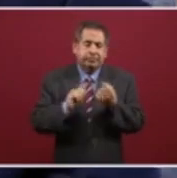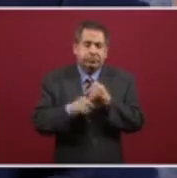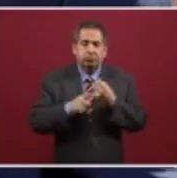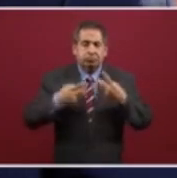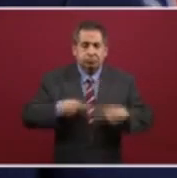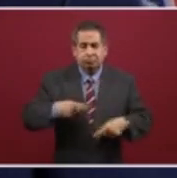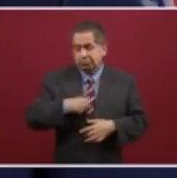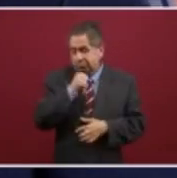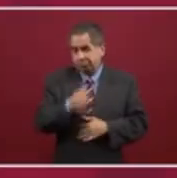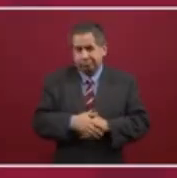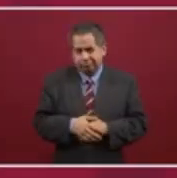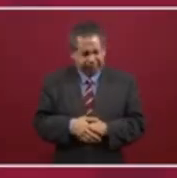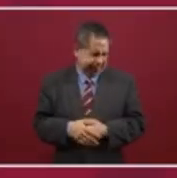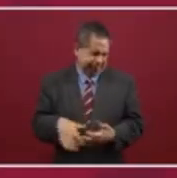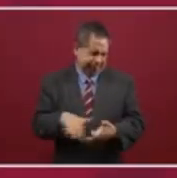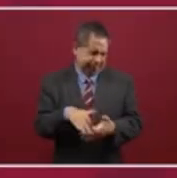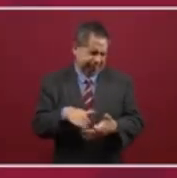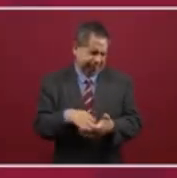constantemente.